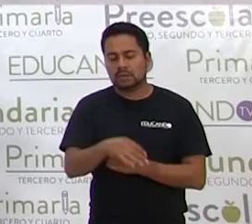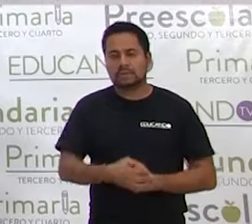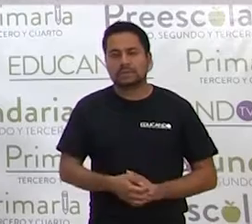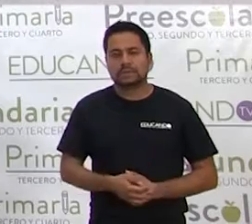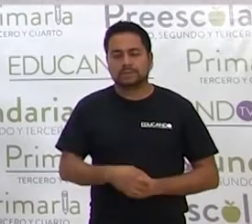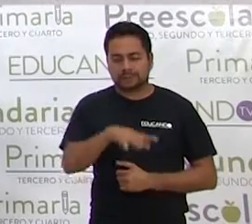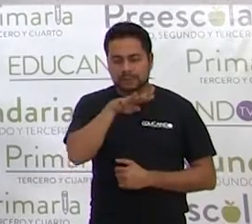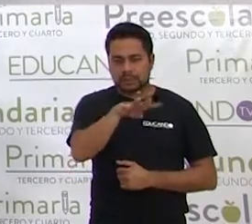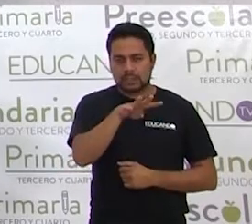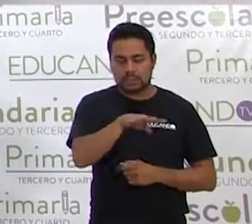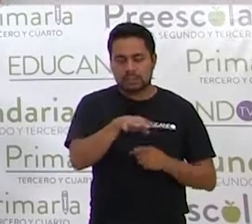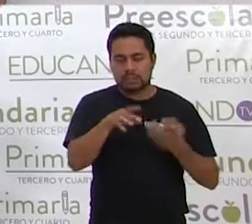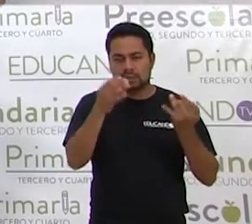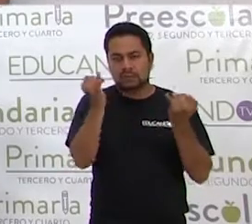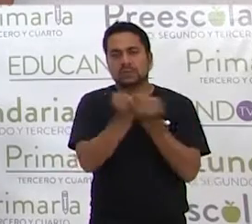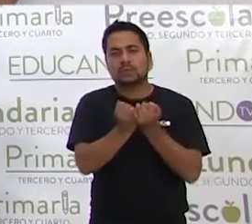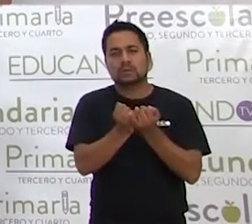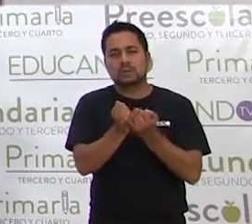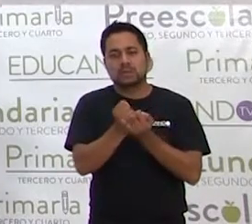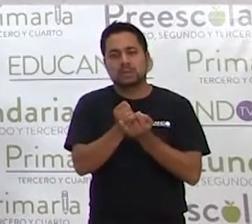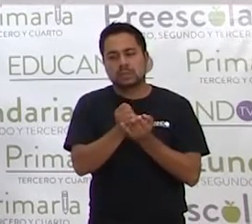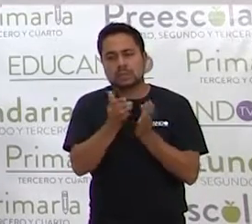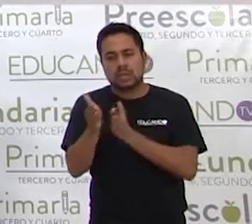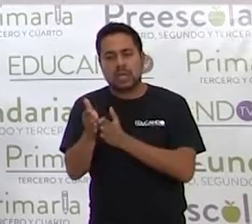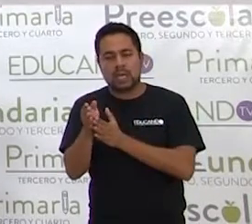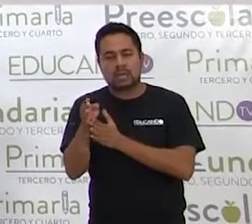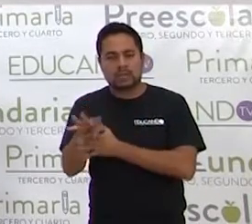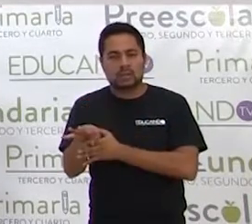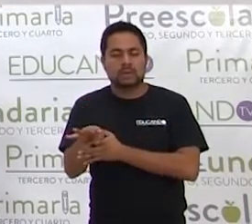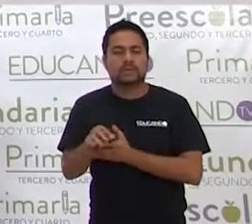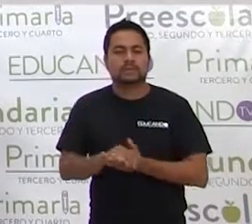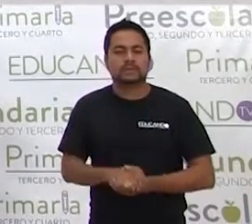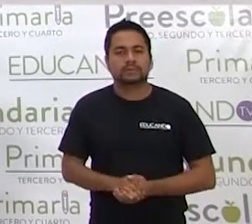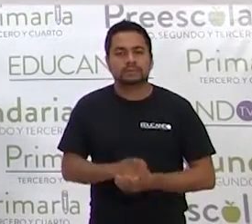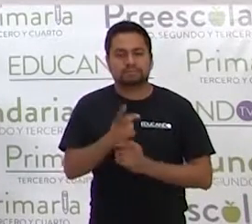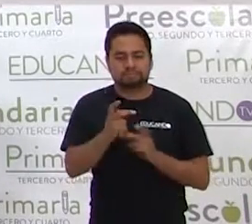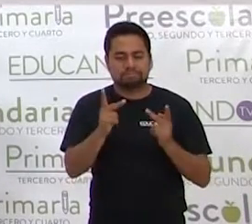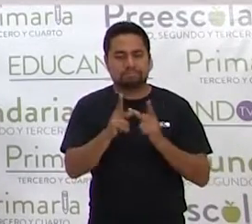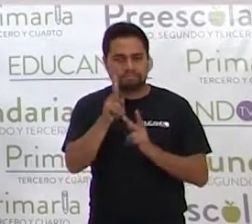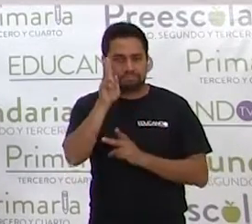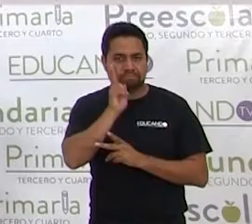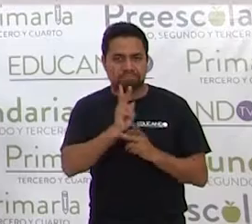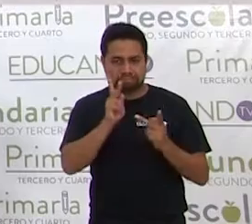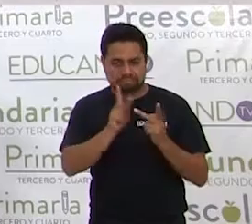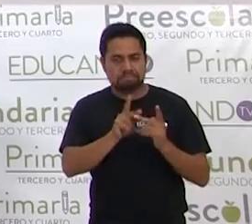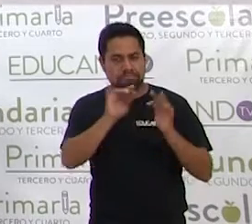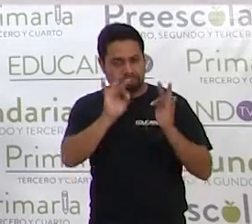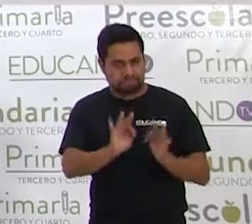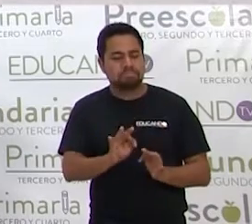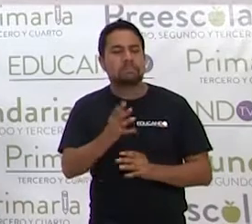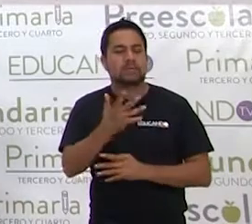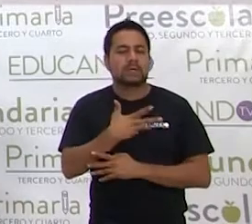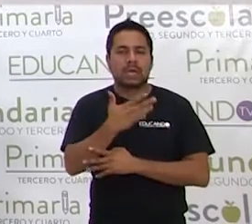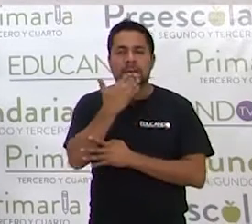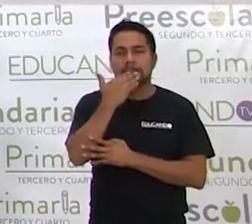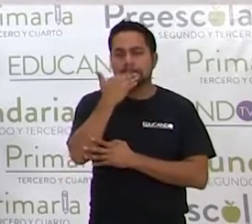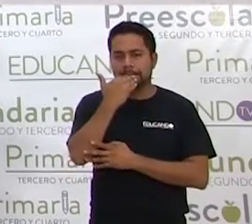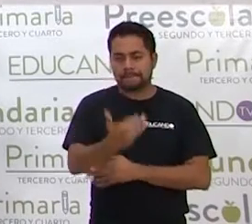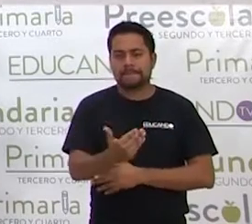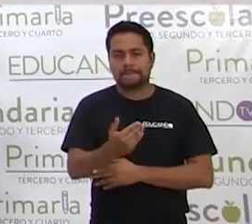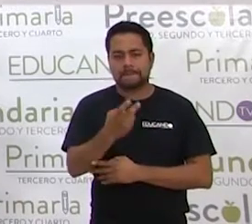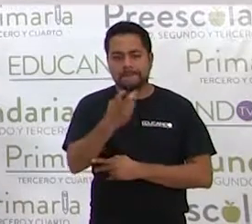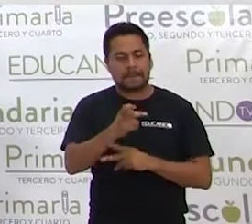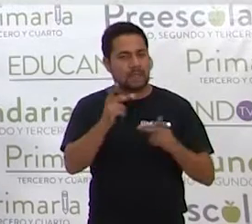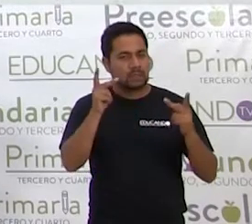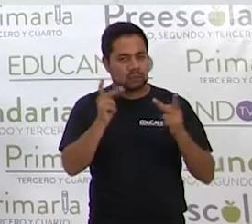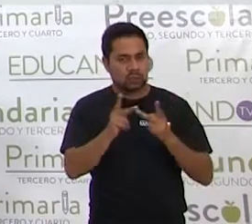1919 igual a 19 esa es mi ecuación me salió la comprobación y es